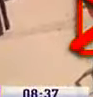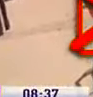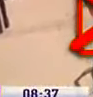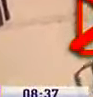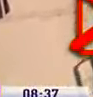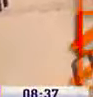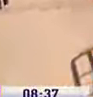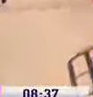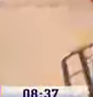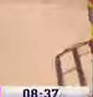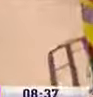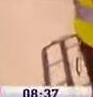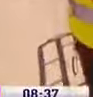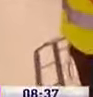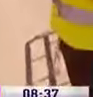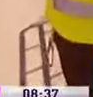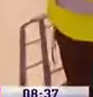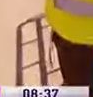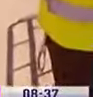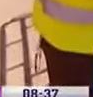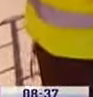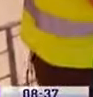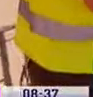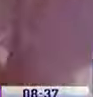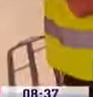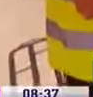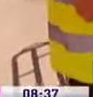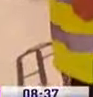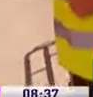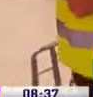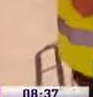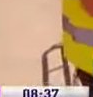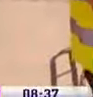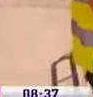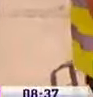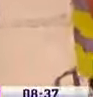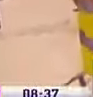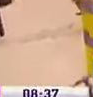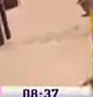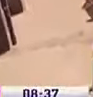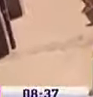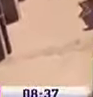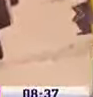Cero, cruce de vías. Ah, cruce de vías, claro. ¿Qué significa esto si el chance?